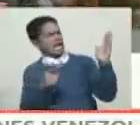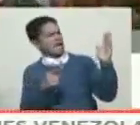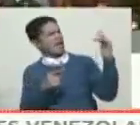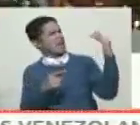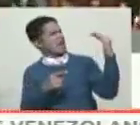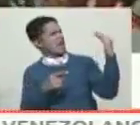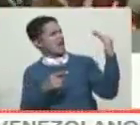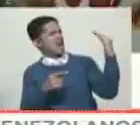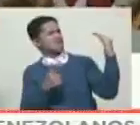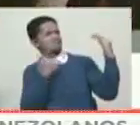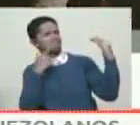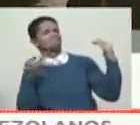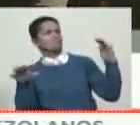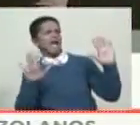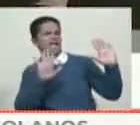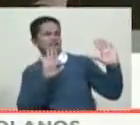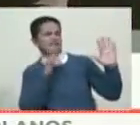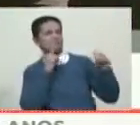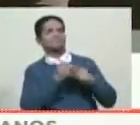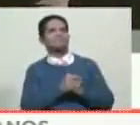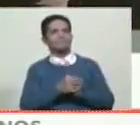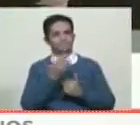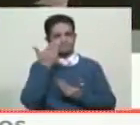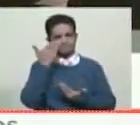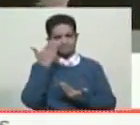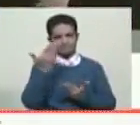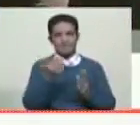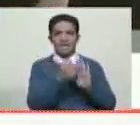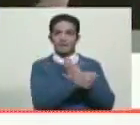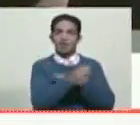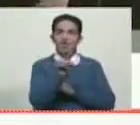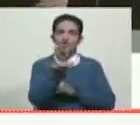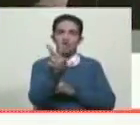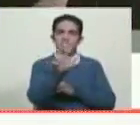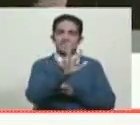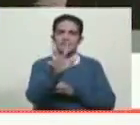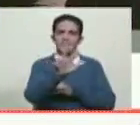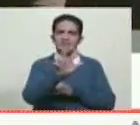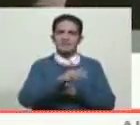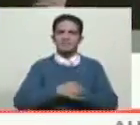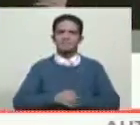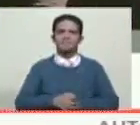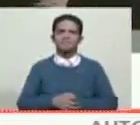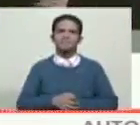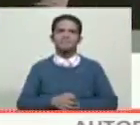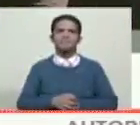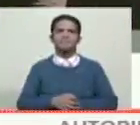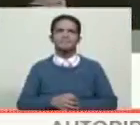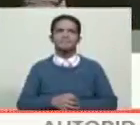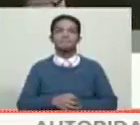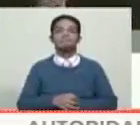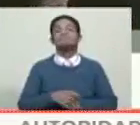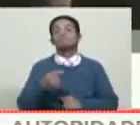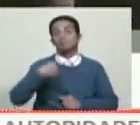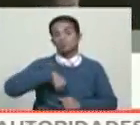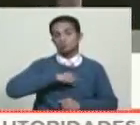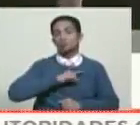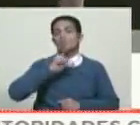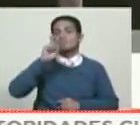Voy. Artículo 233. Para meternos esto aquí y salir, hay que defender las cosas